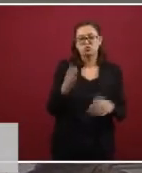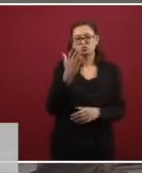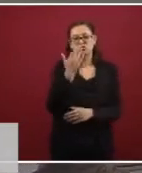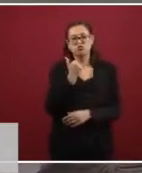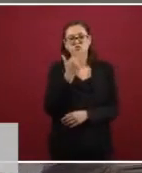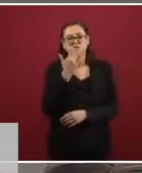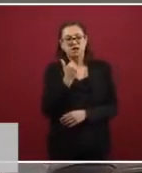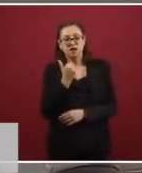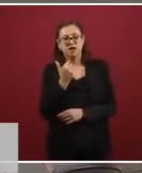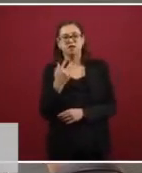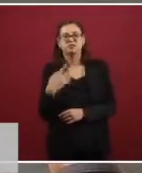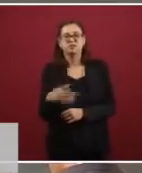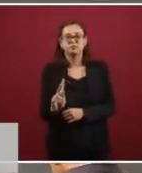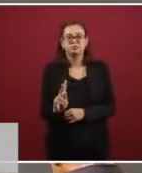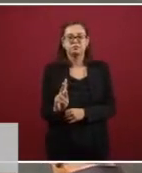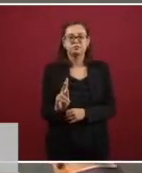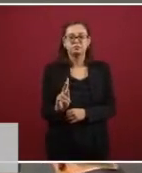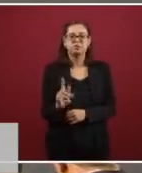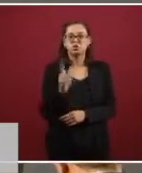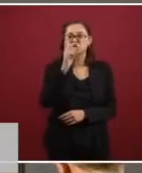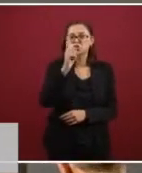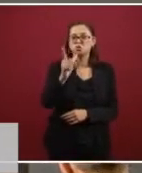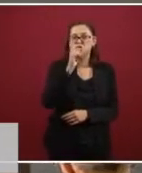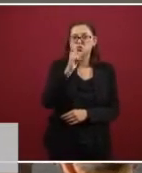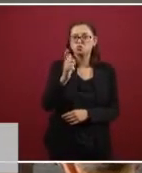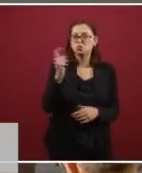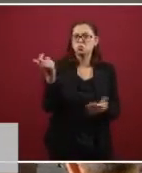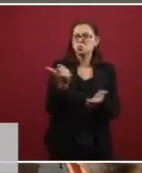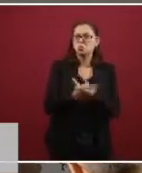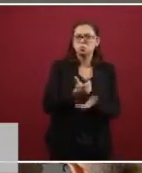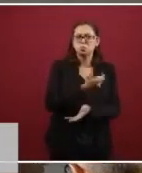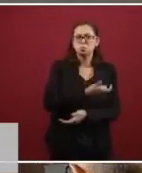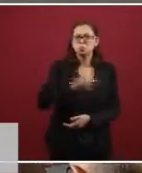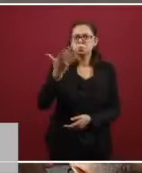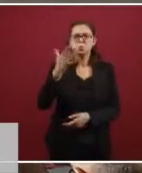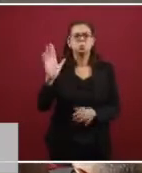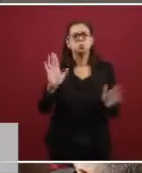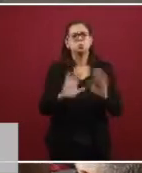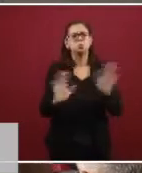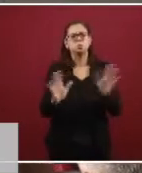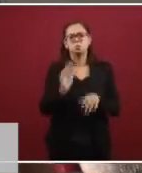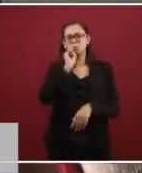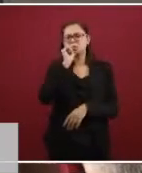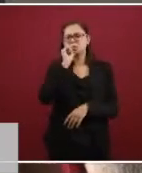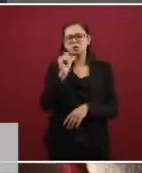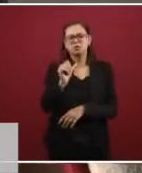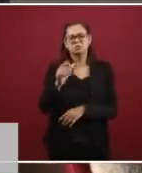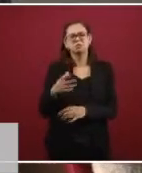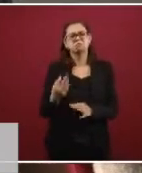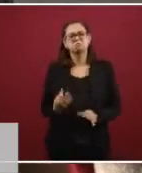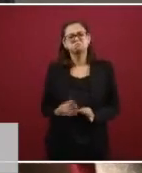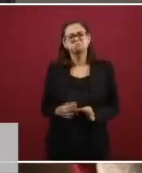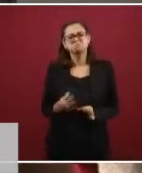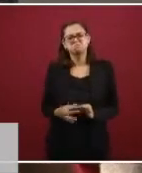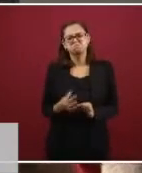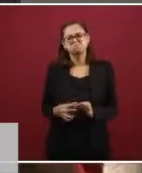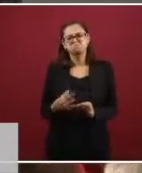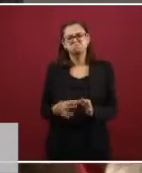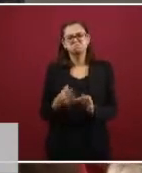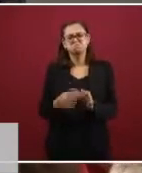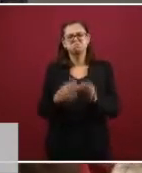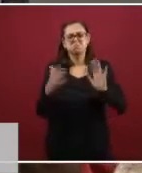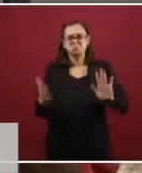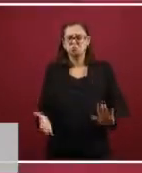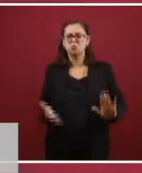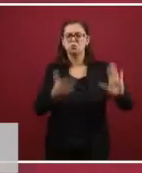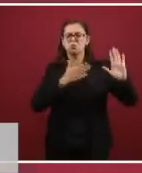El presidente afirma que debe existir democracia sindical, en especial por los conflictos en el Sindicato Mexicano de Electricistas, en busca de la